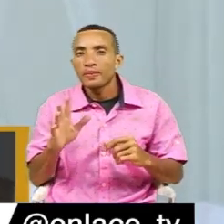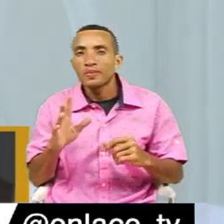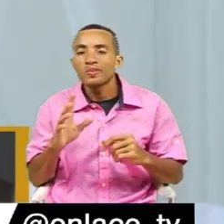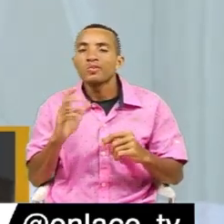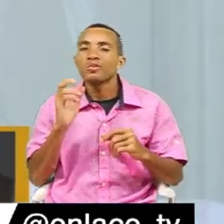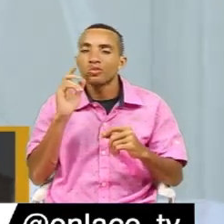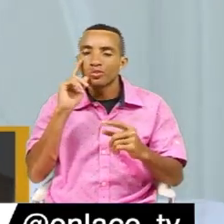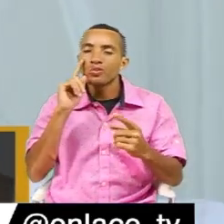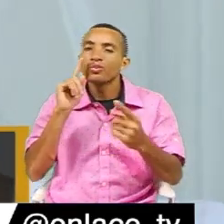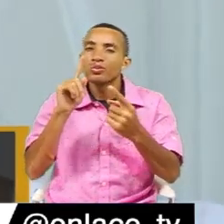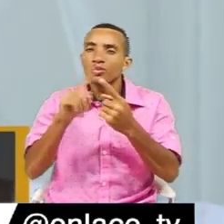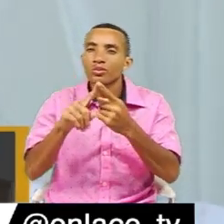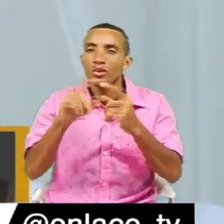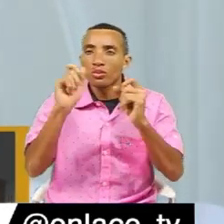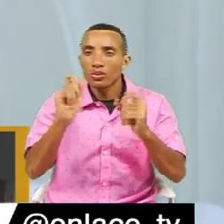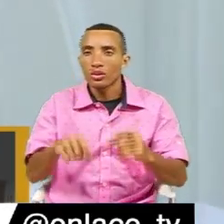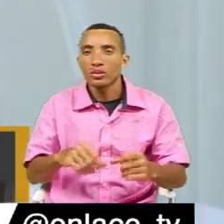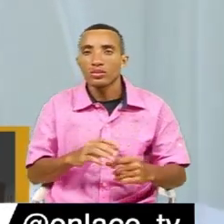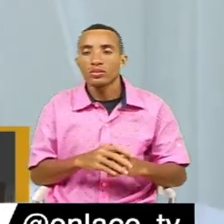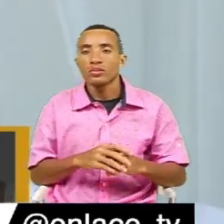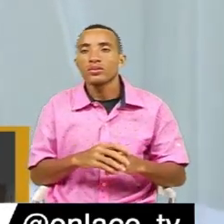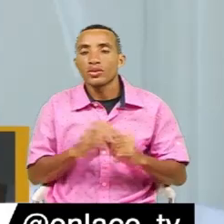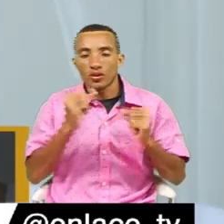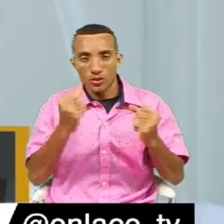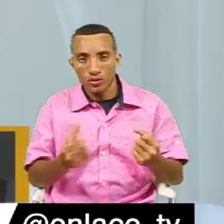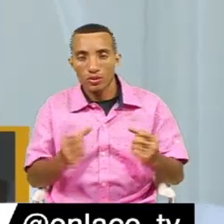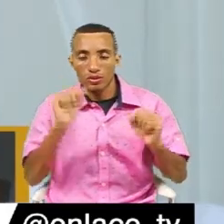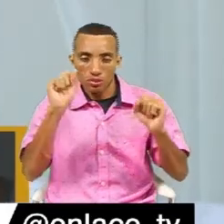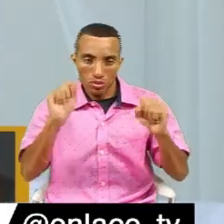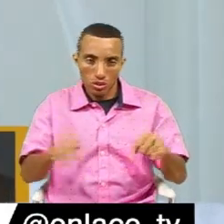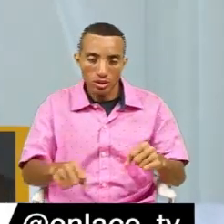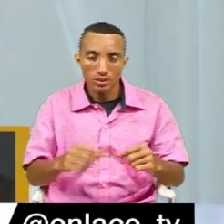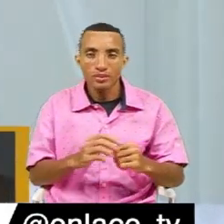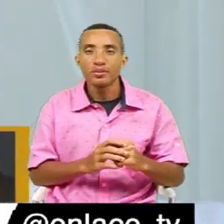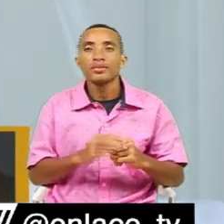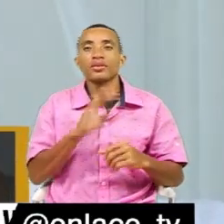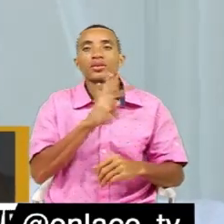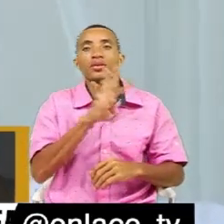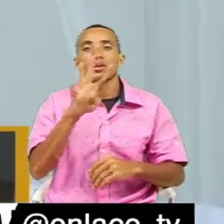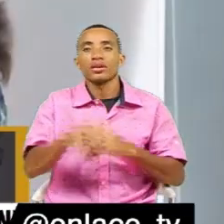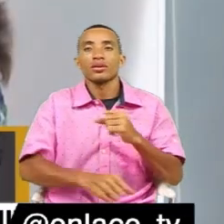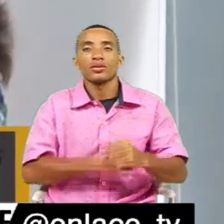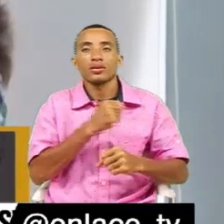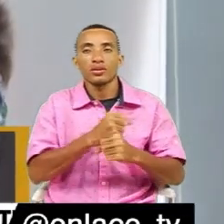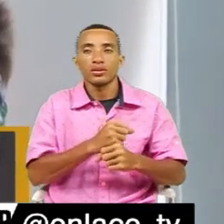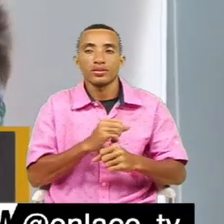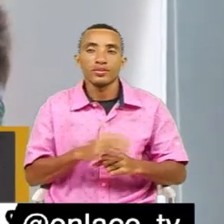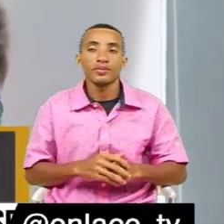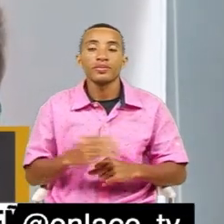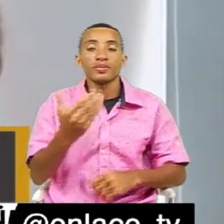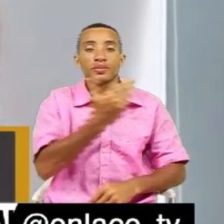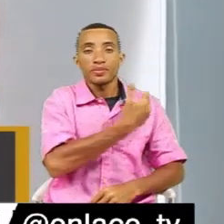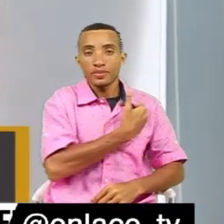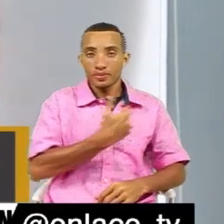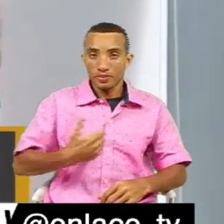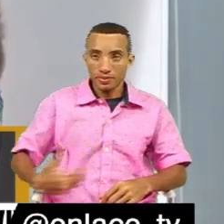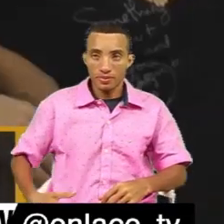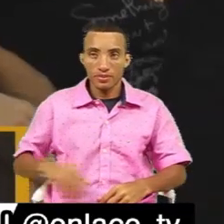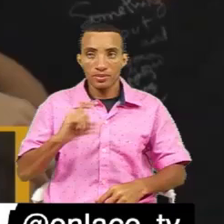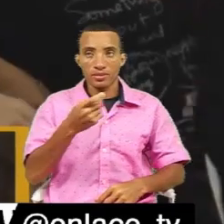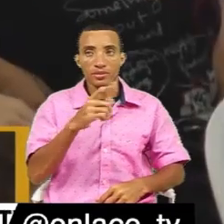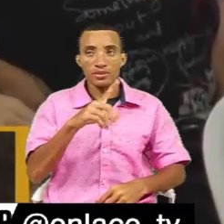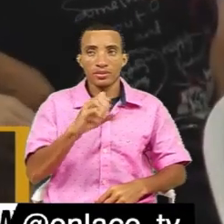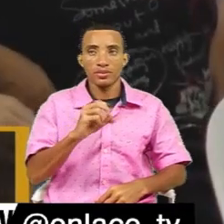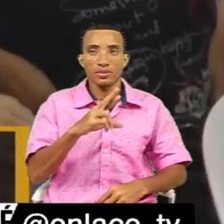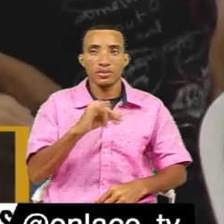proyectiva para aún hoy poder estar hablando de 44 años. La presidenta de la organización, Gloria Amparo